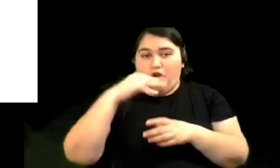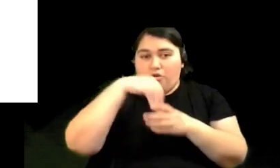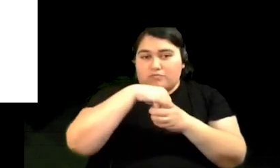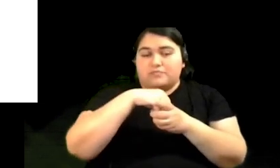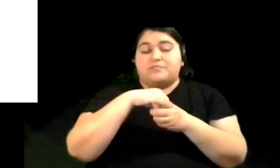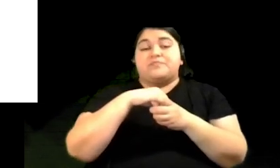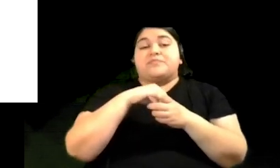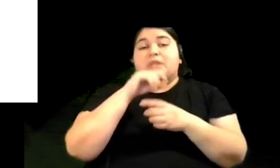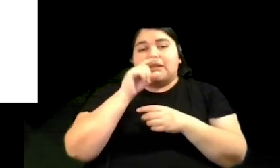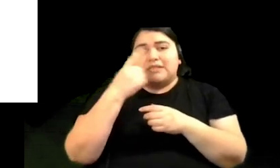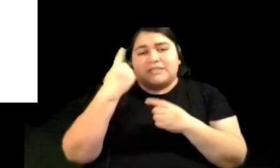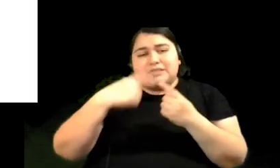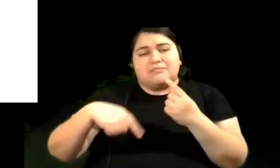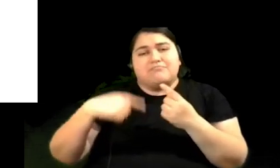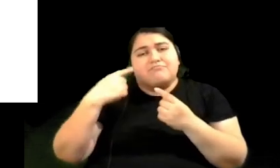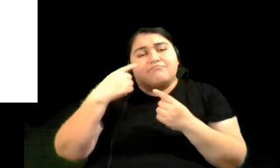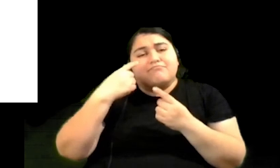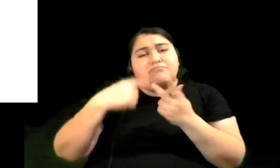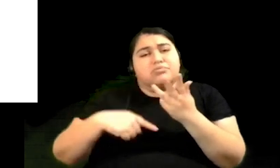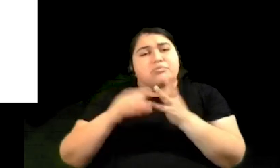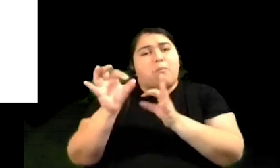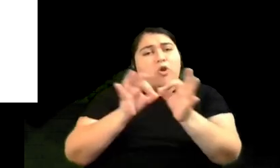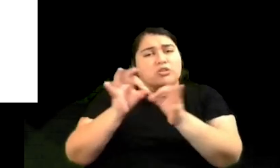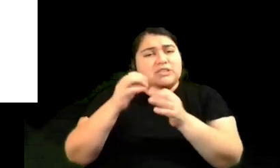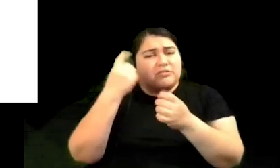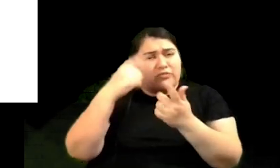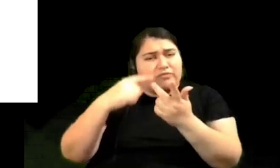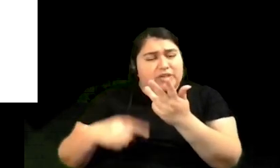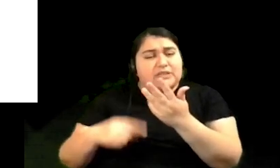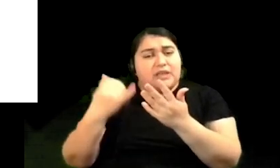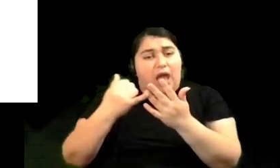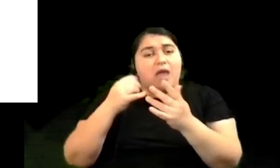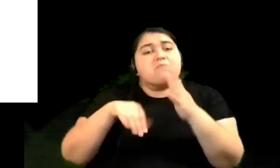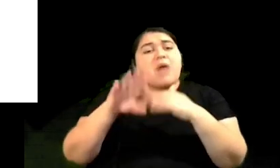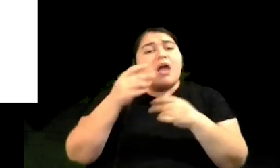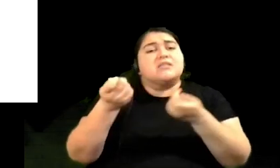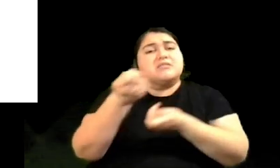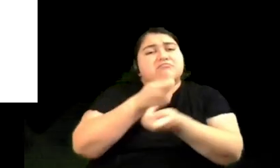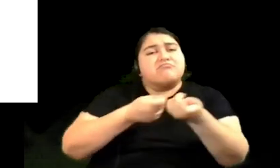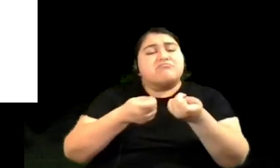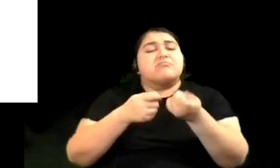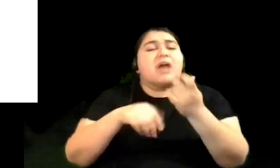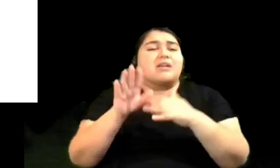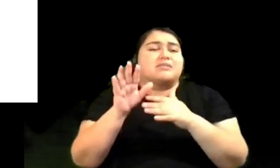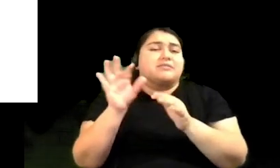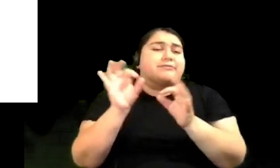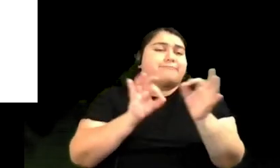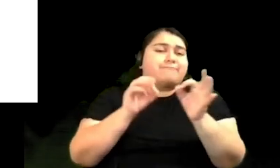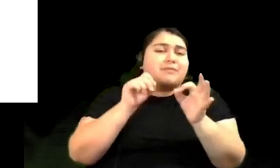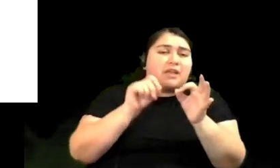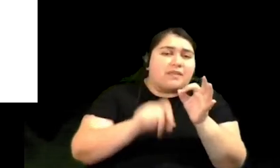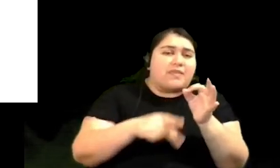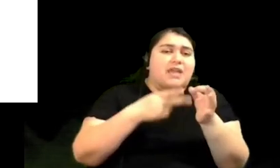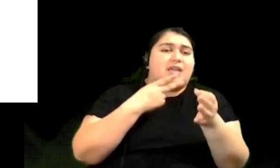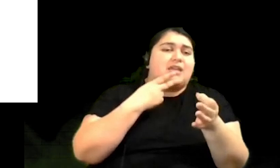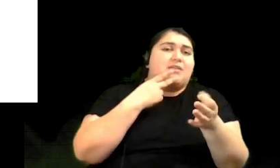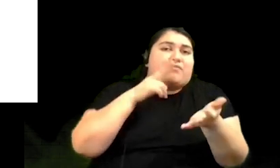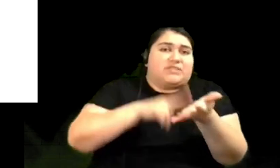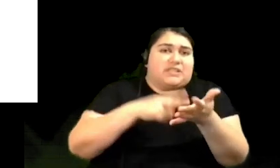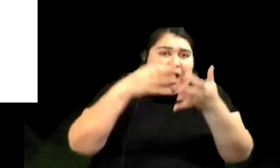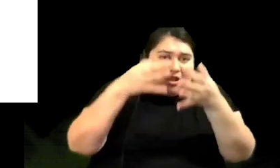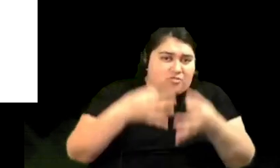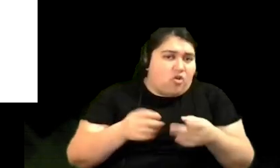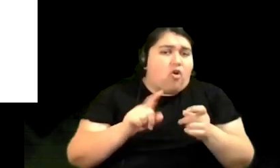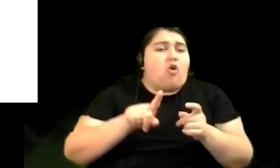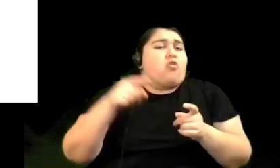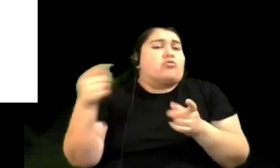proyectos siempre dando vueltas, pero muchos de ellos son mecanismos administrativos, no son de carácter fiscal. Y acá entonces, ¿qué hay